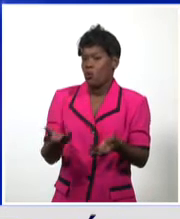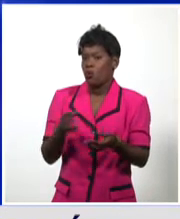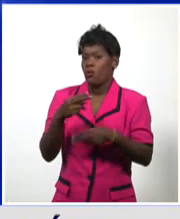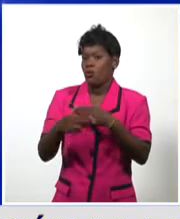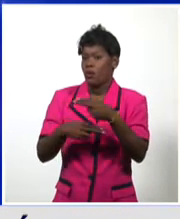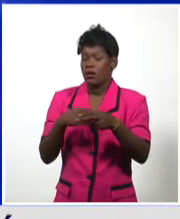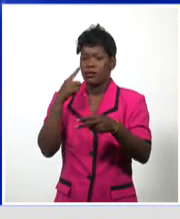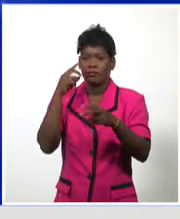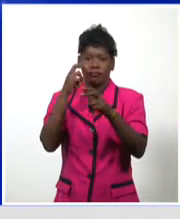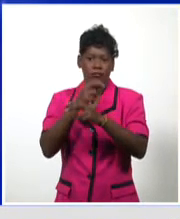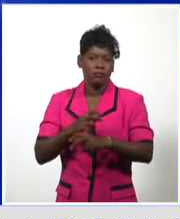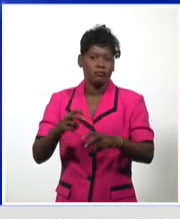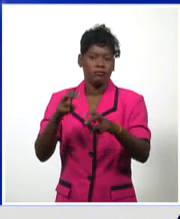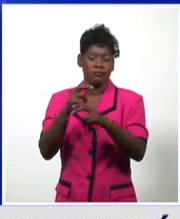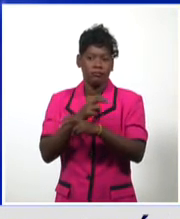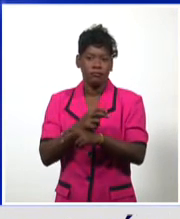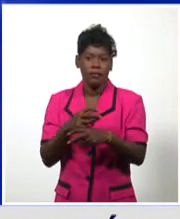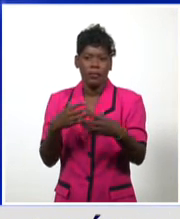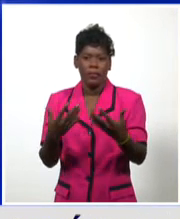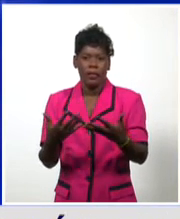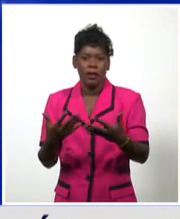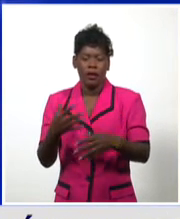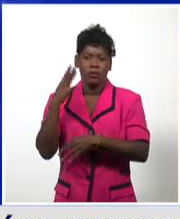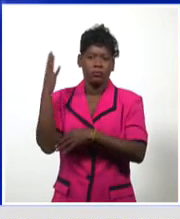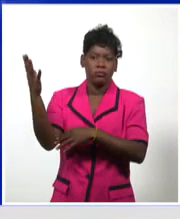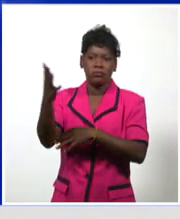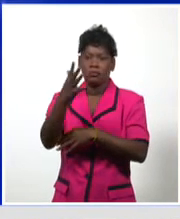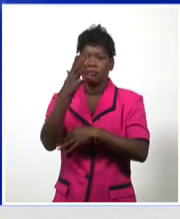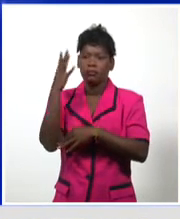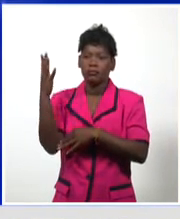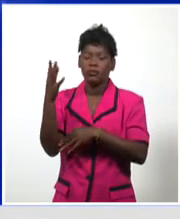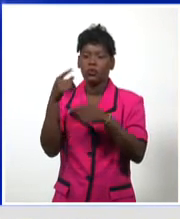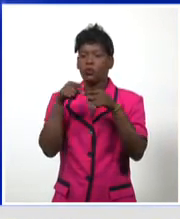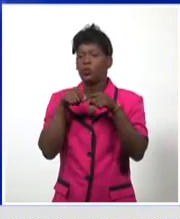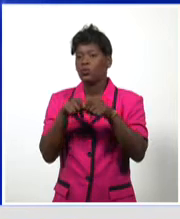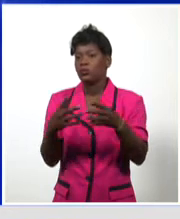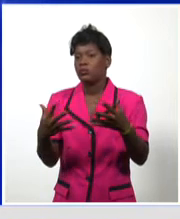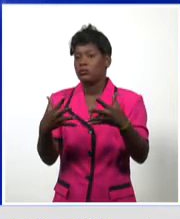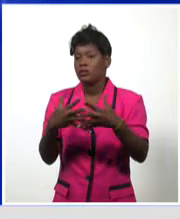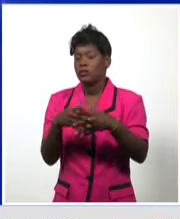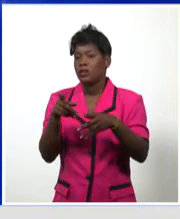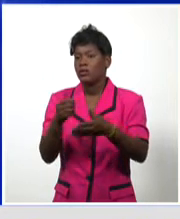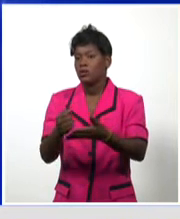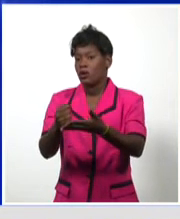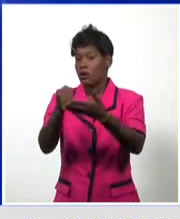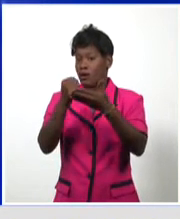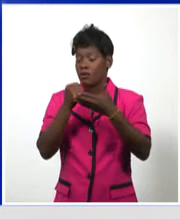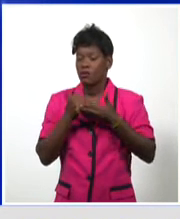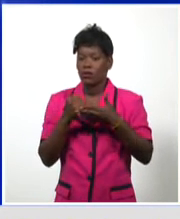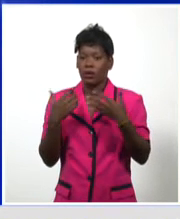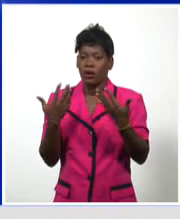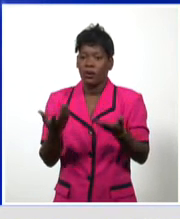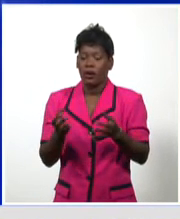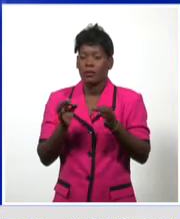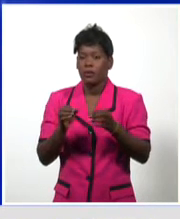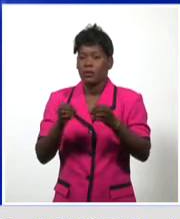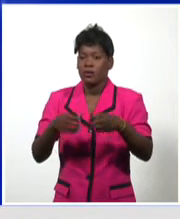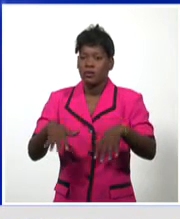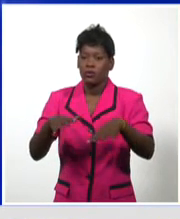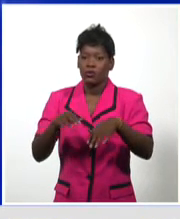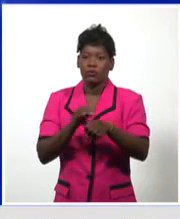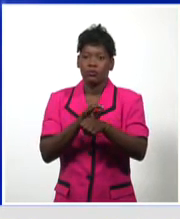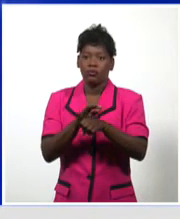investigación que llevan adelante desde el Instituto de Meteorología y que propician también una mayor visión y claridad, incluso para adoptar políticas a nivel